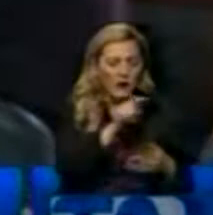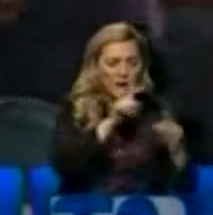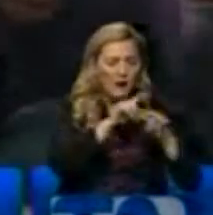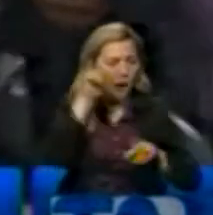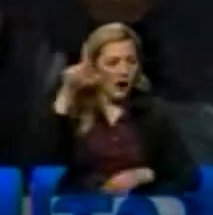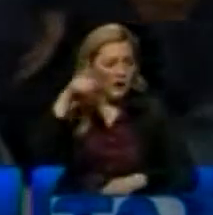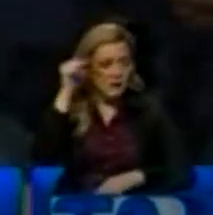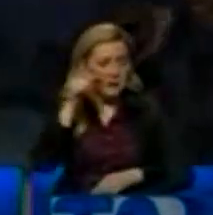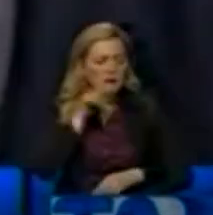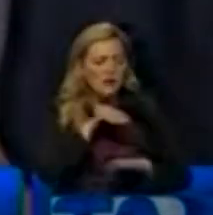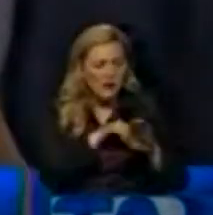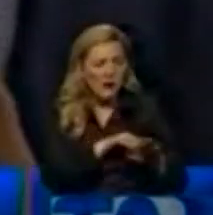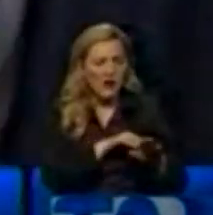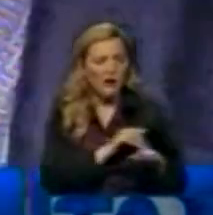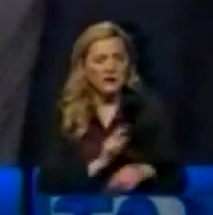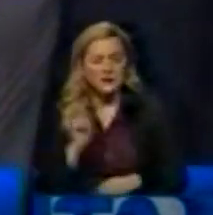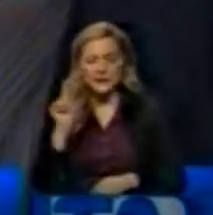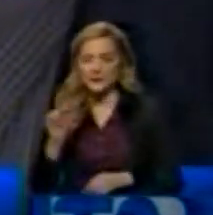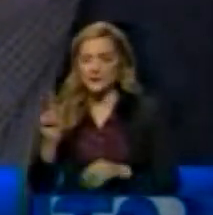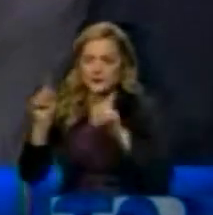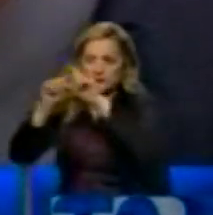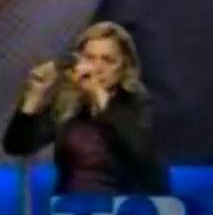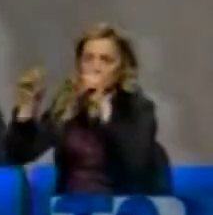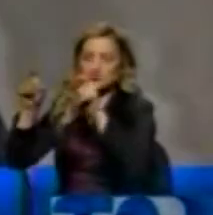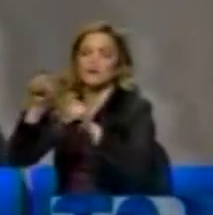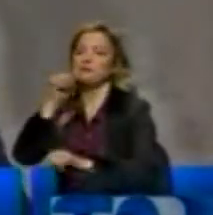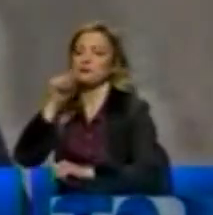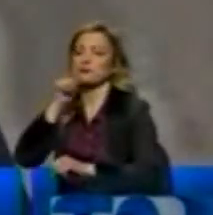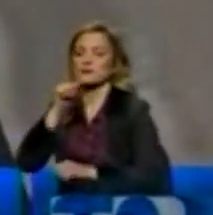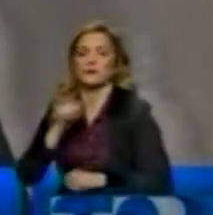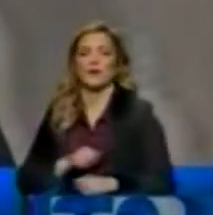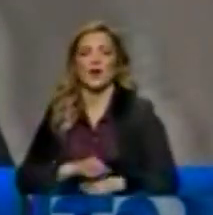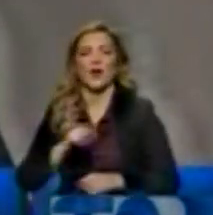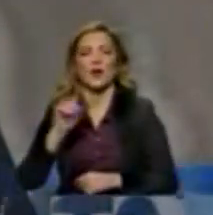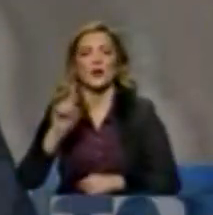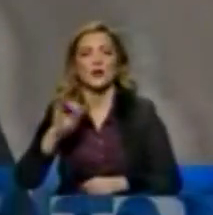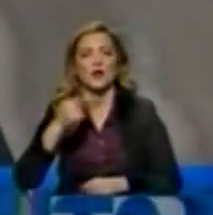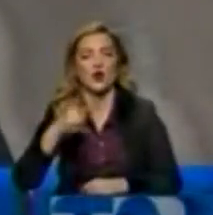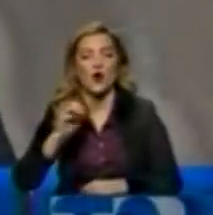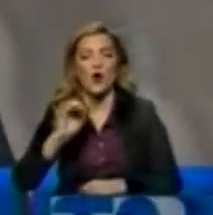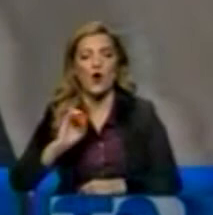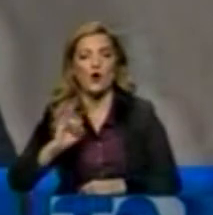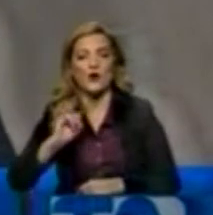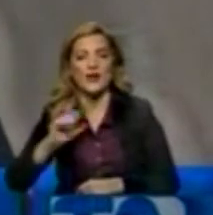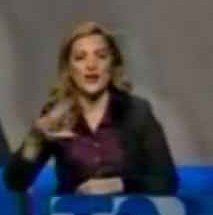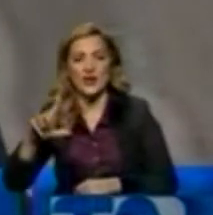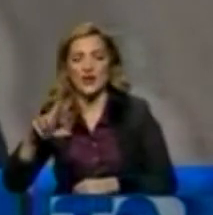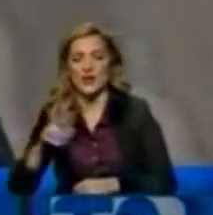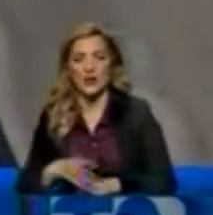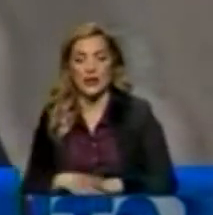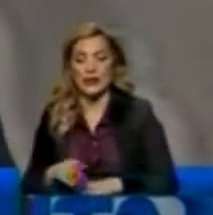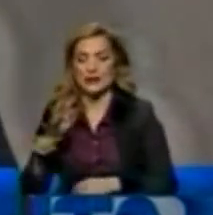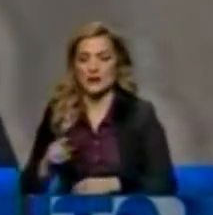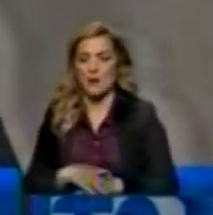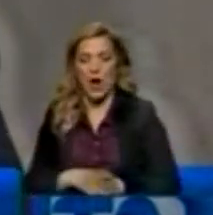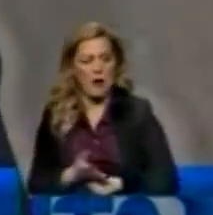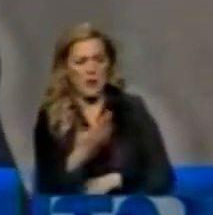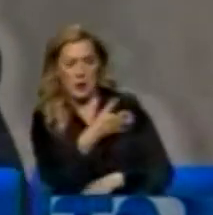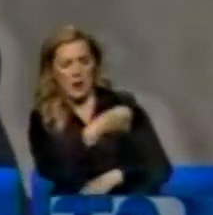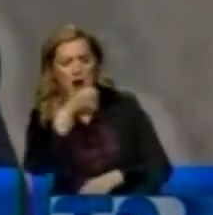enroló en la empresa Digoil, beneficiaria del contrato. Han sido, como se dice, el picante o la salsa